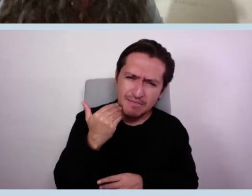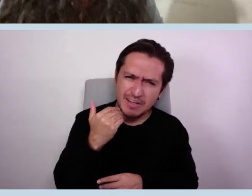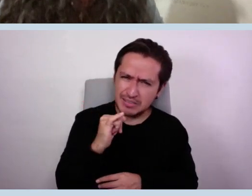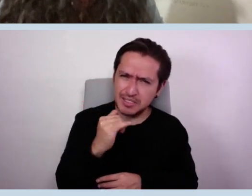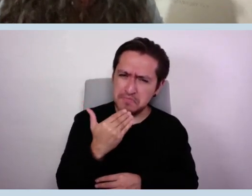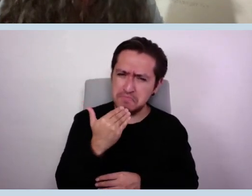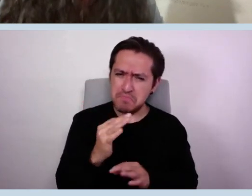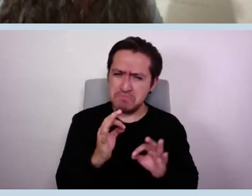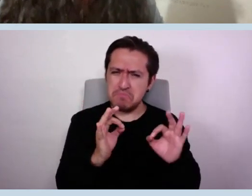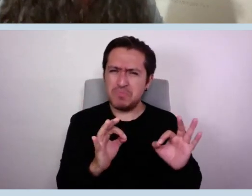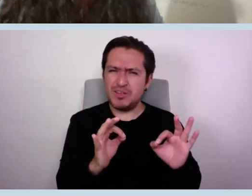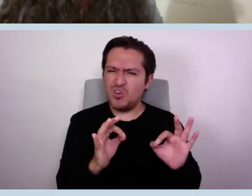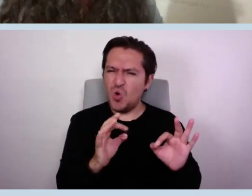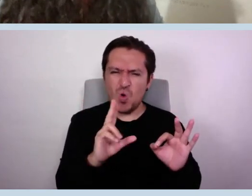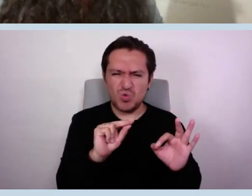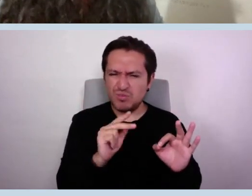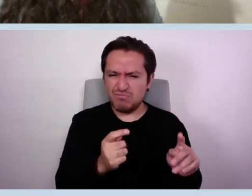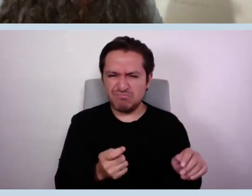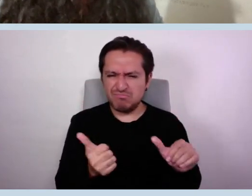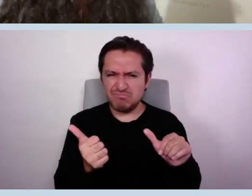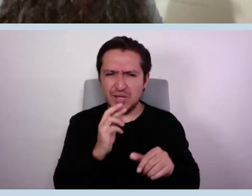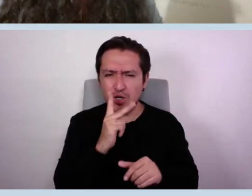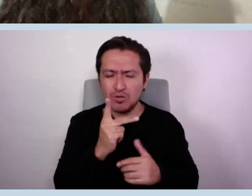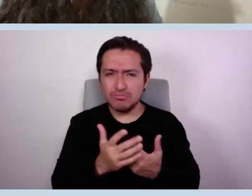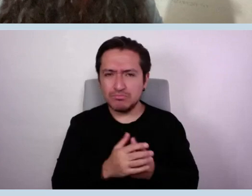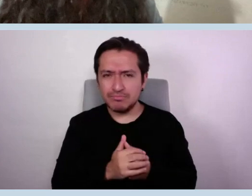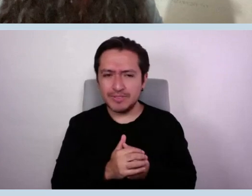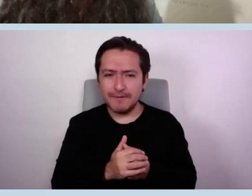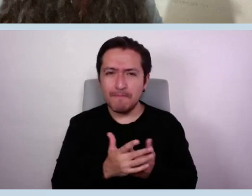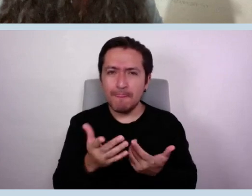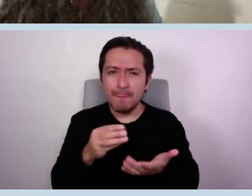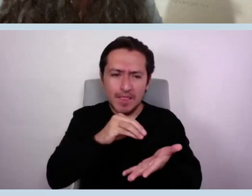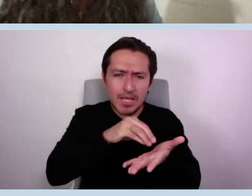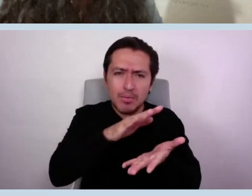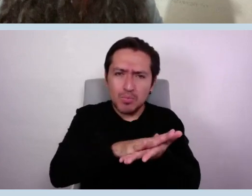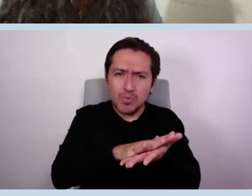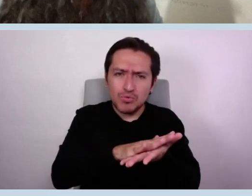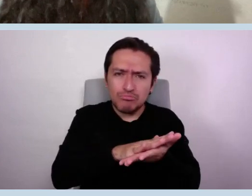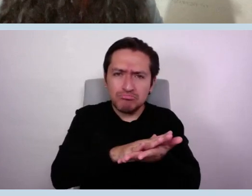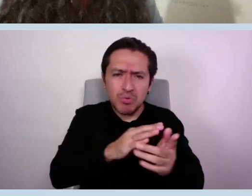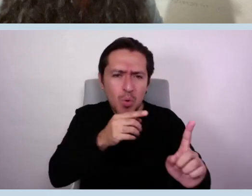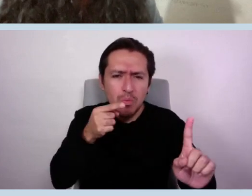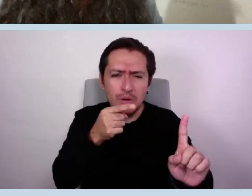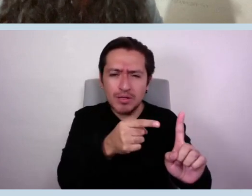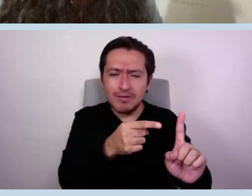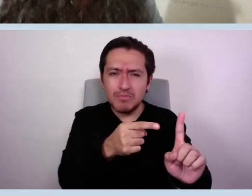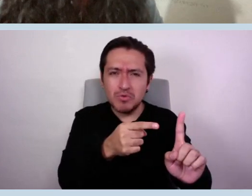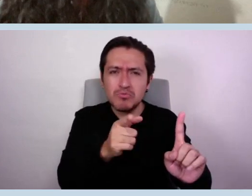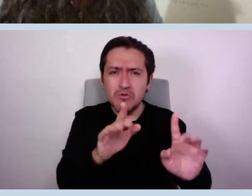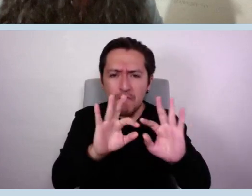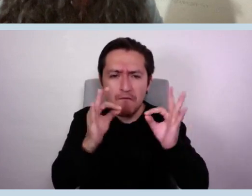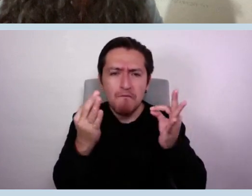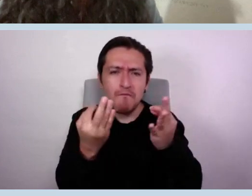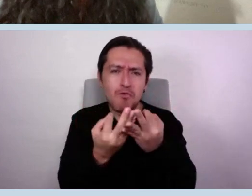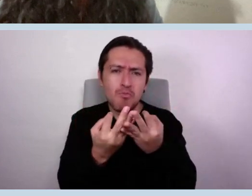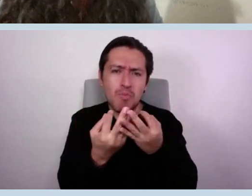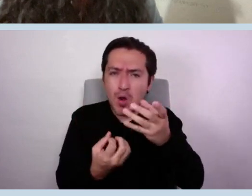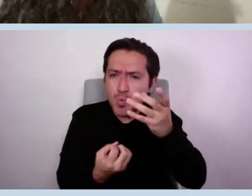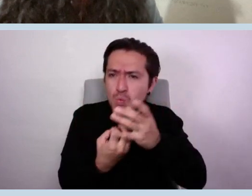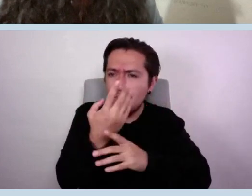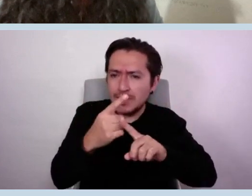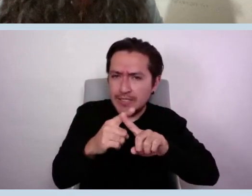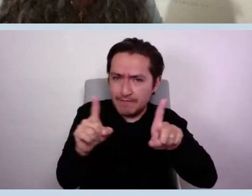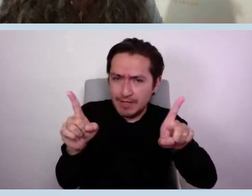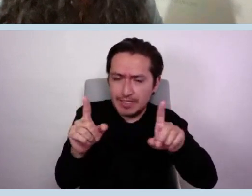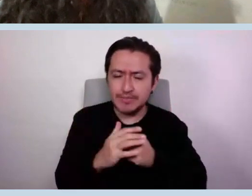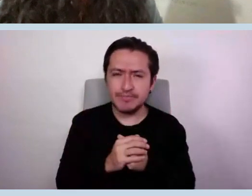queremos y entonces apuntes e ha buscado e proponer otras formas ya sea y es